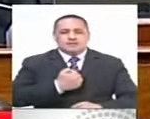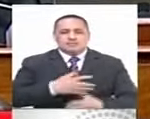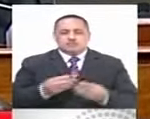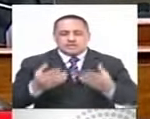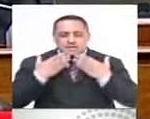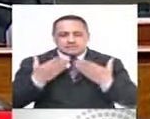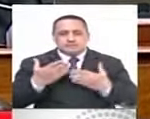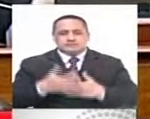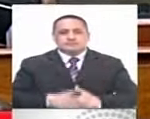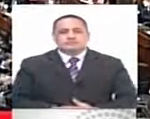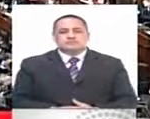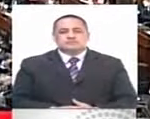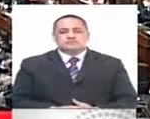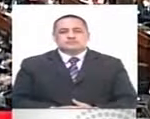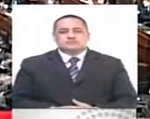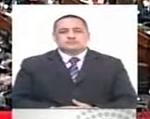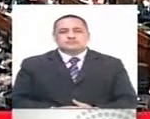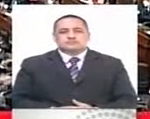Muchas gracias, Presidenta.